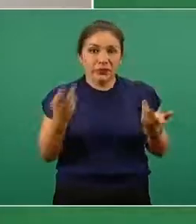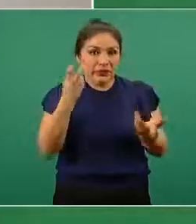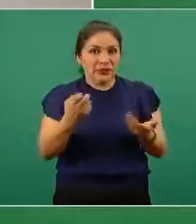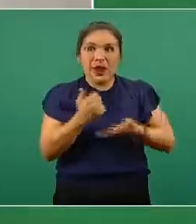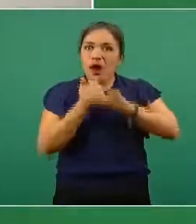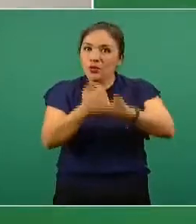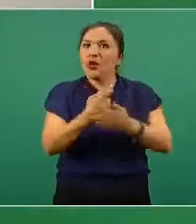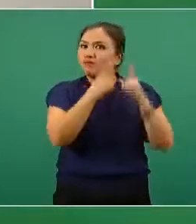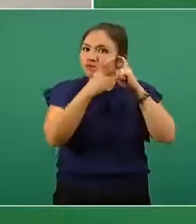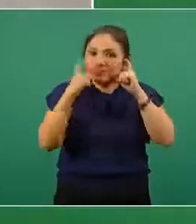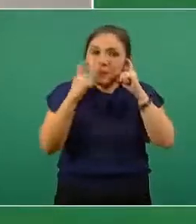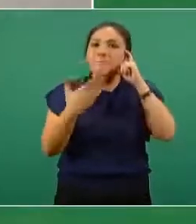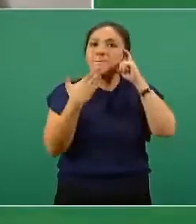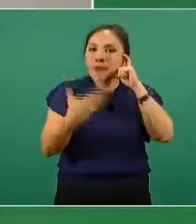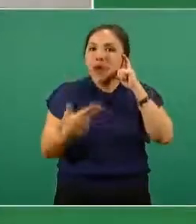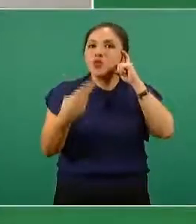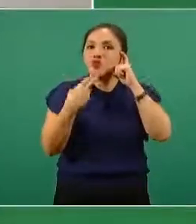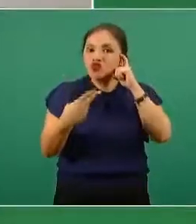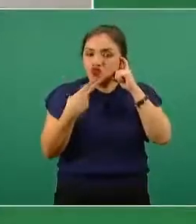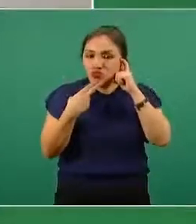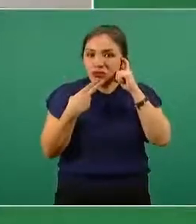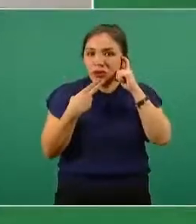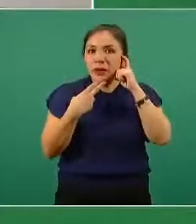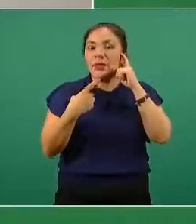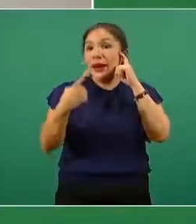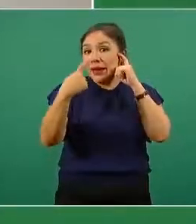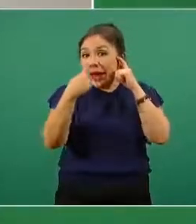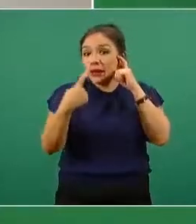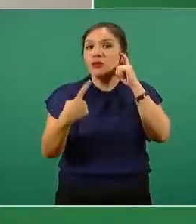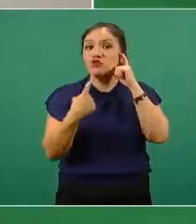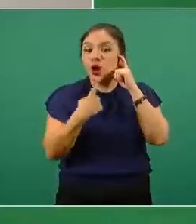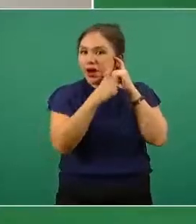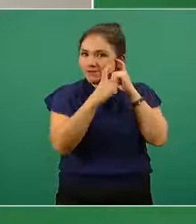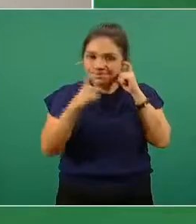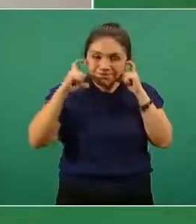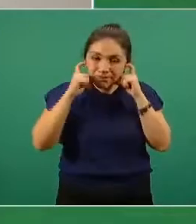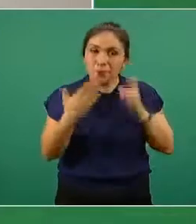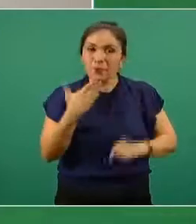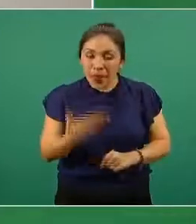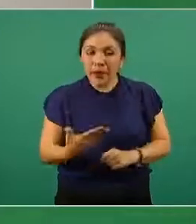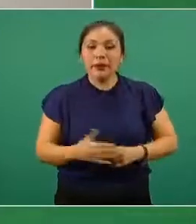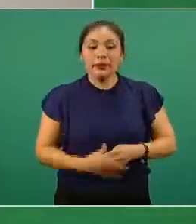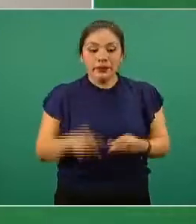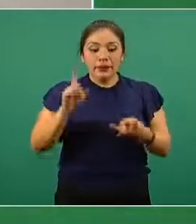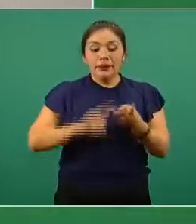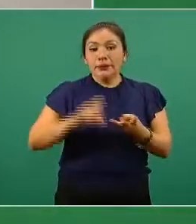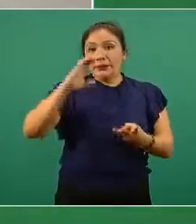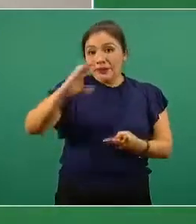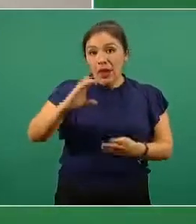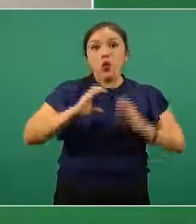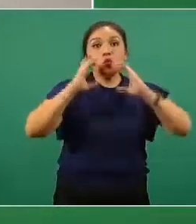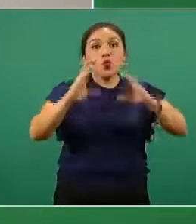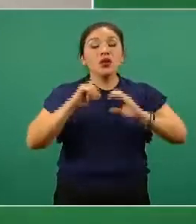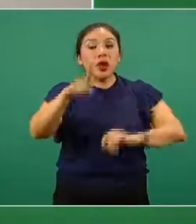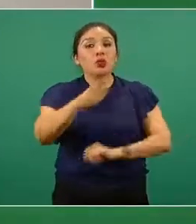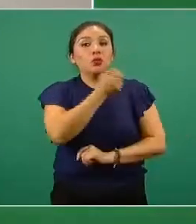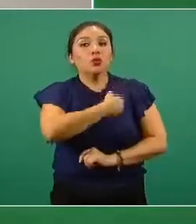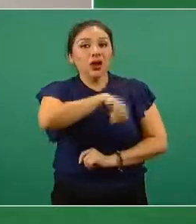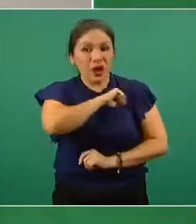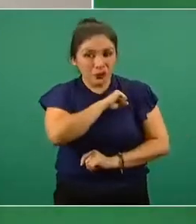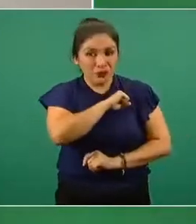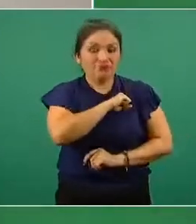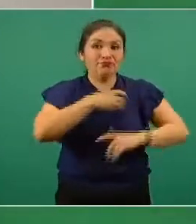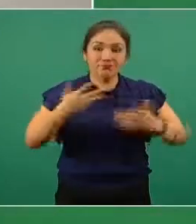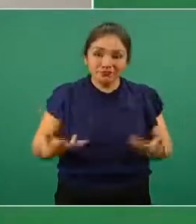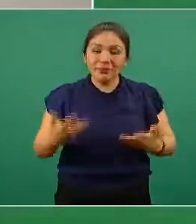el cubrebocas que hay que usar bien, correctamente cubriendo nariz y boca, sé del cuidado de nuestra salud,